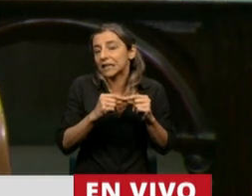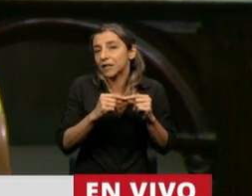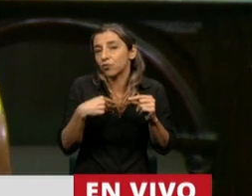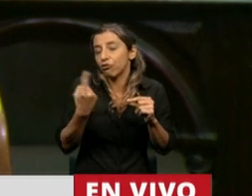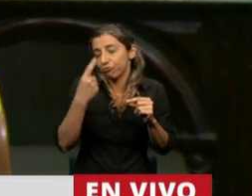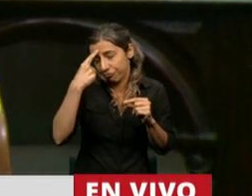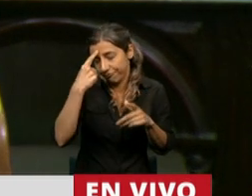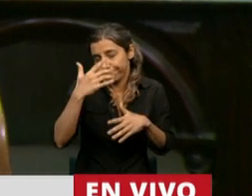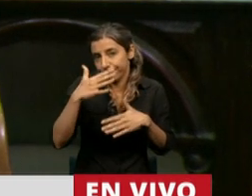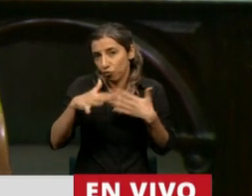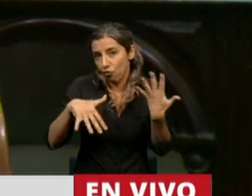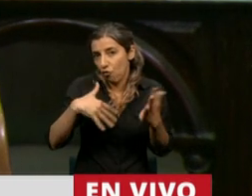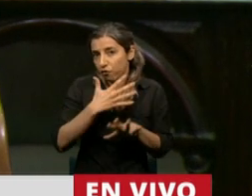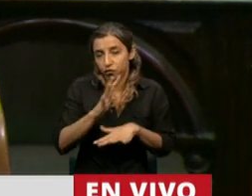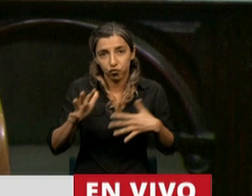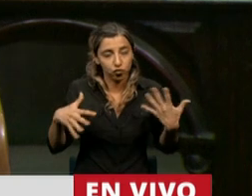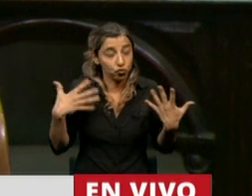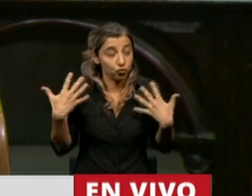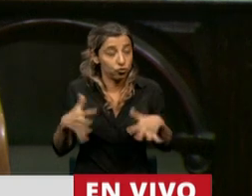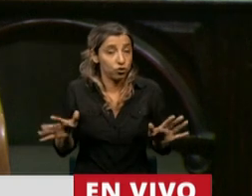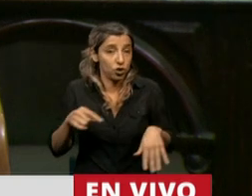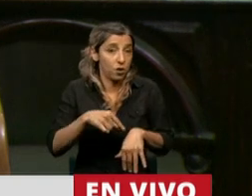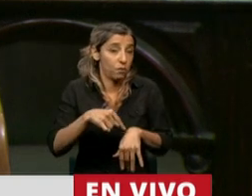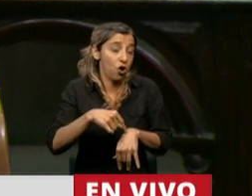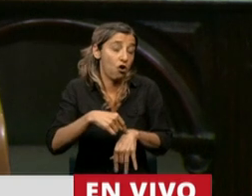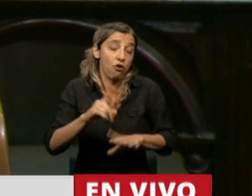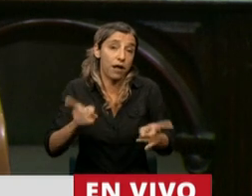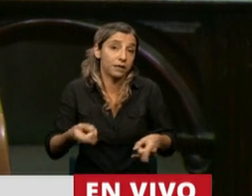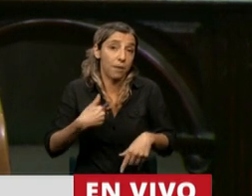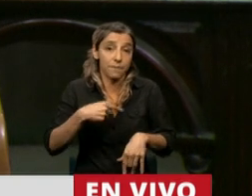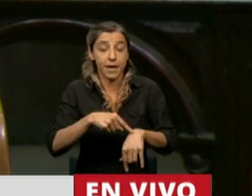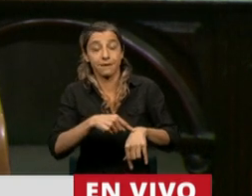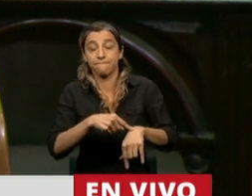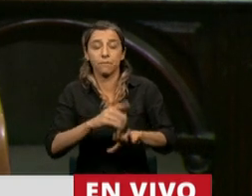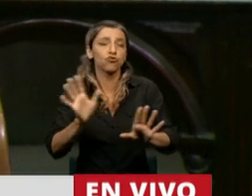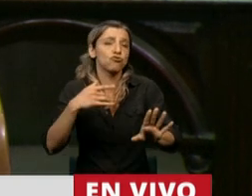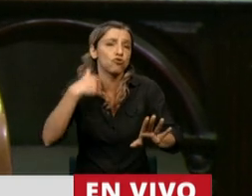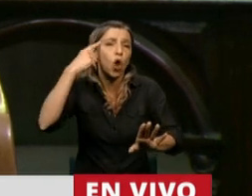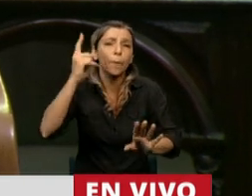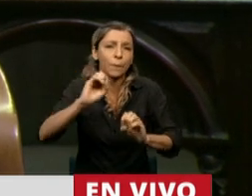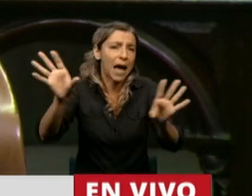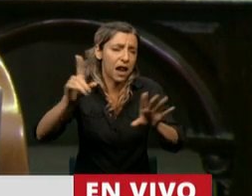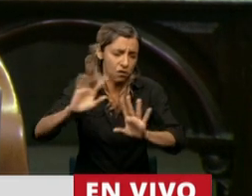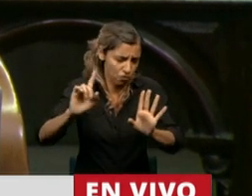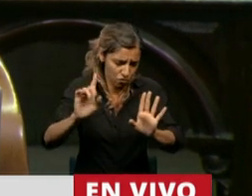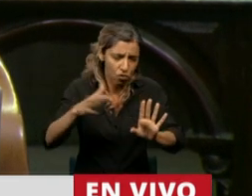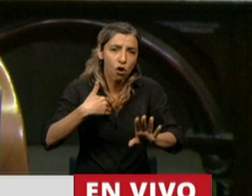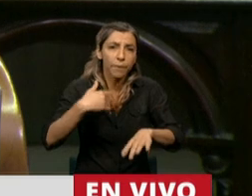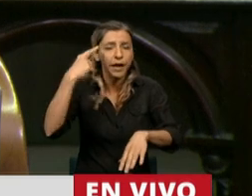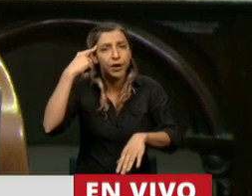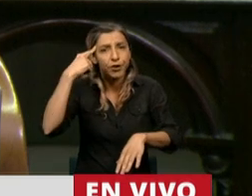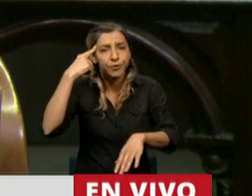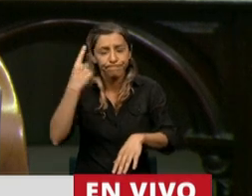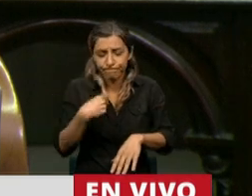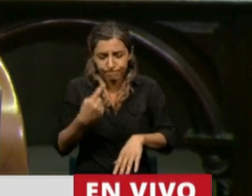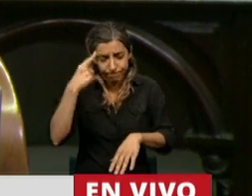enorme confusión más esta ahora no parto la mala fe de nadie y para nosotros es